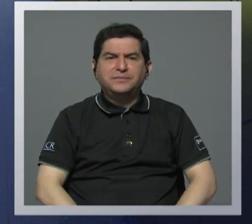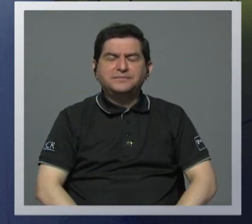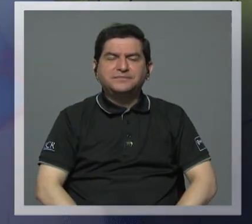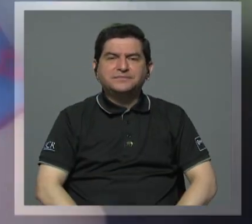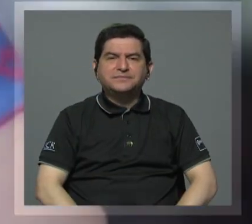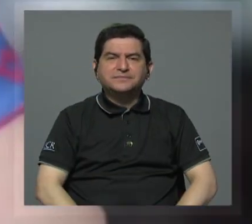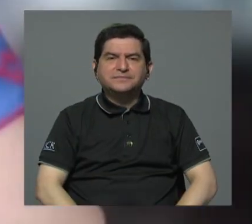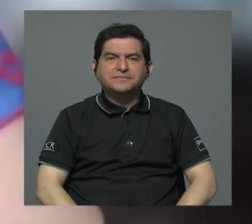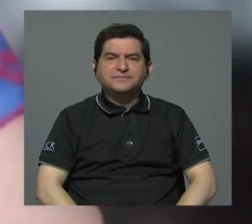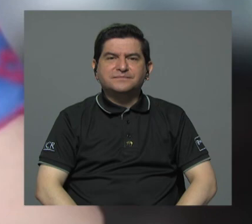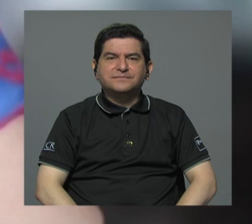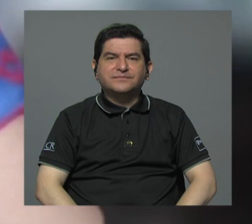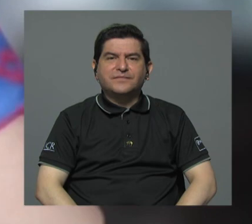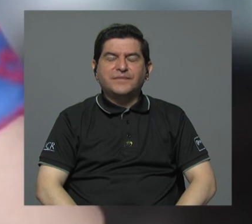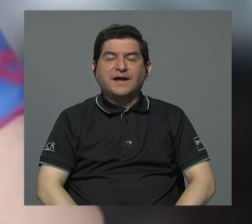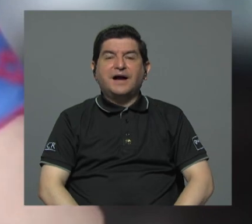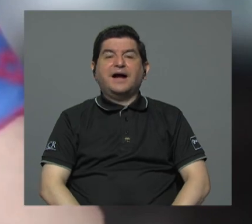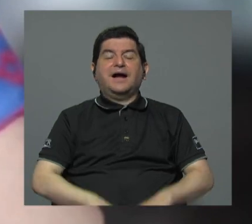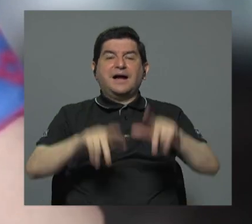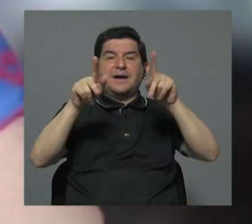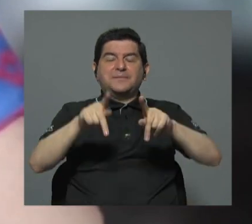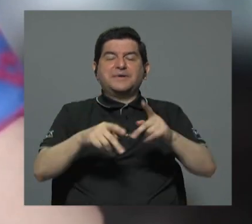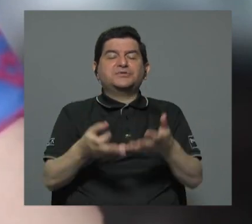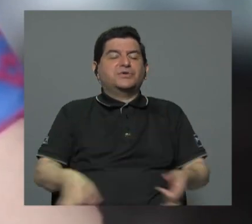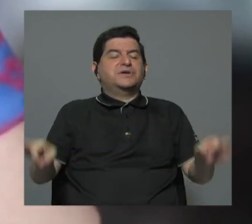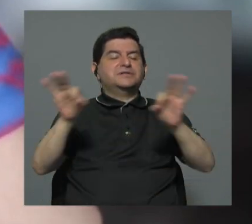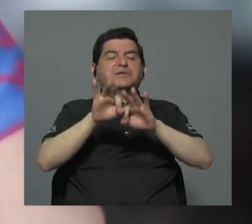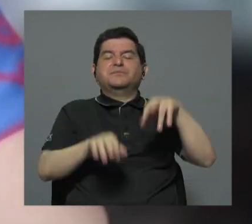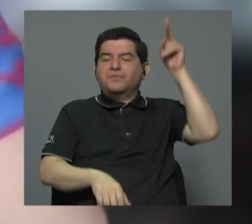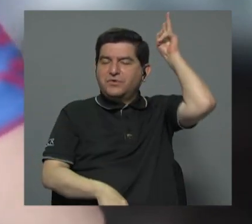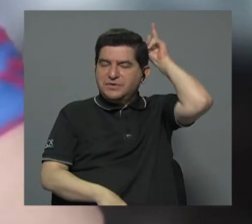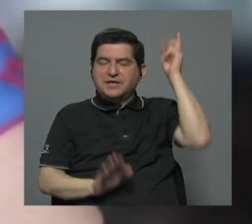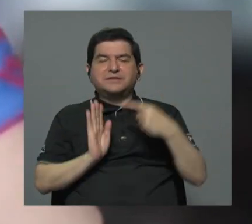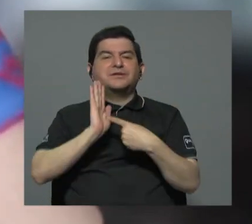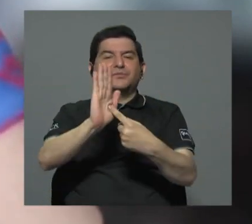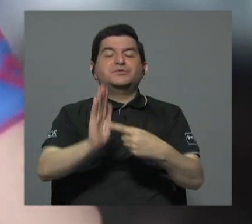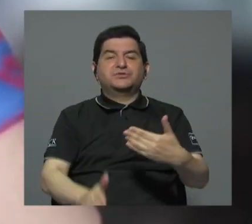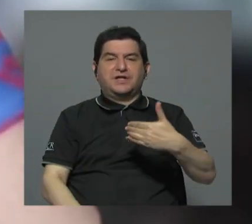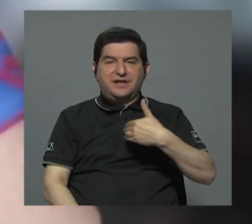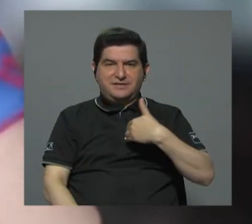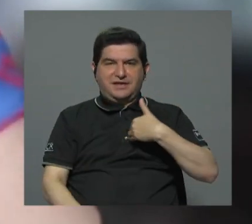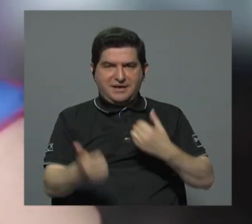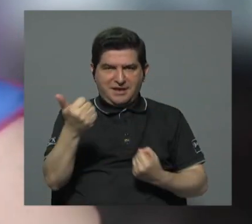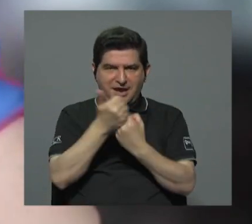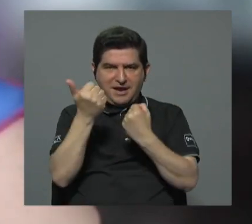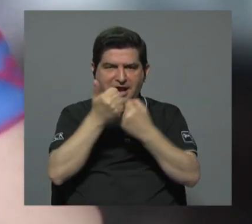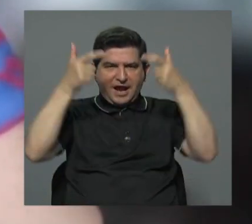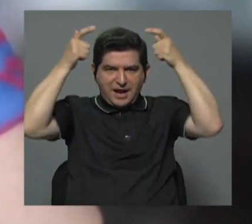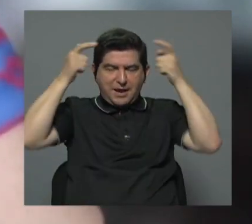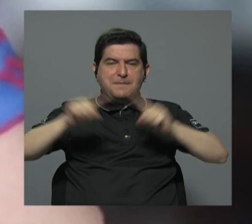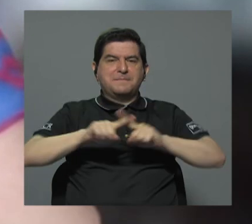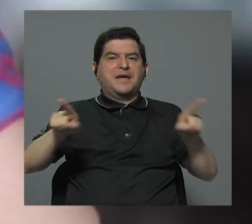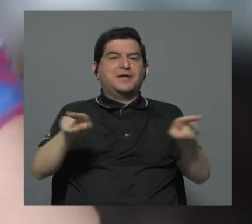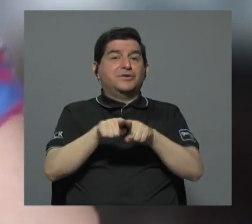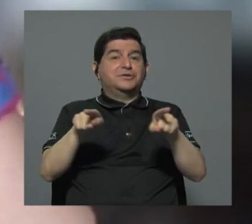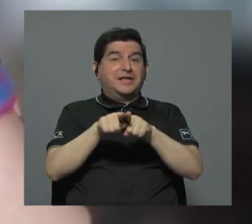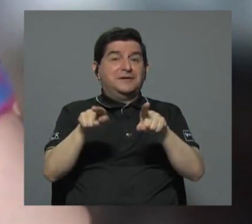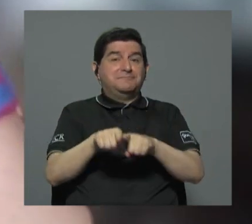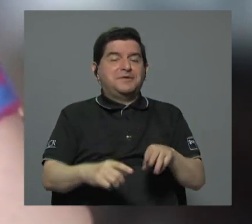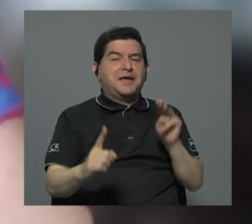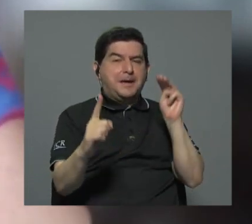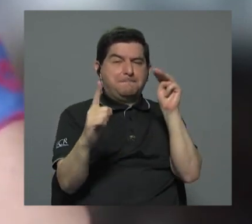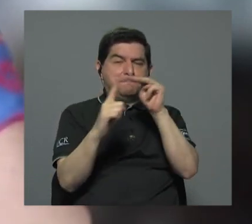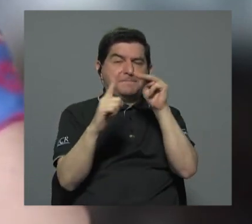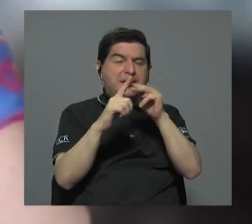y lo que la nobleza indígena le está mostrando a su pueblo es que tienen el apoyo del monarca, pero a la misma vez le están mandando un